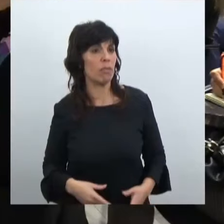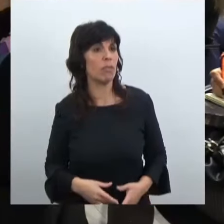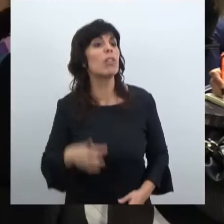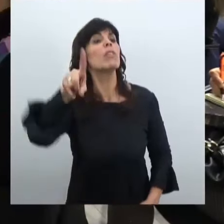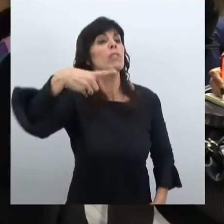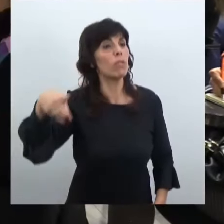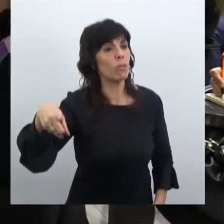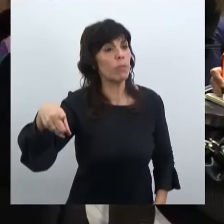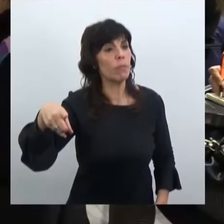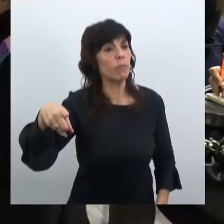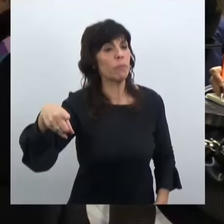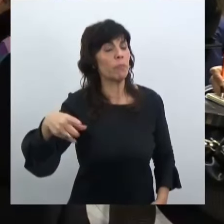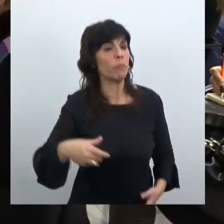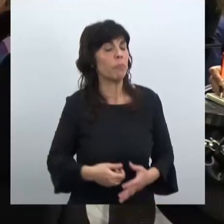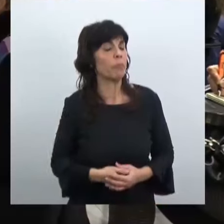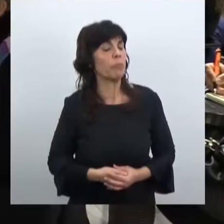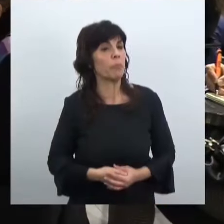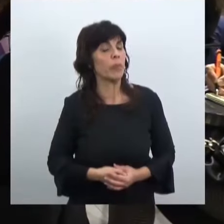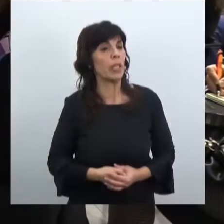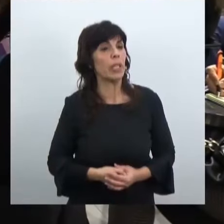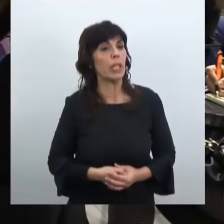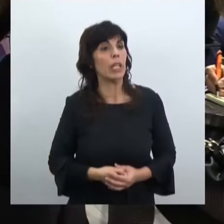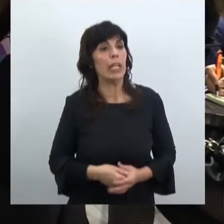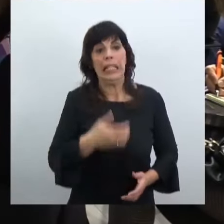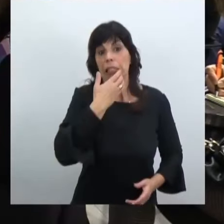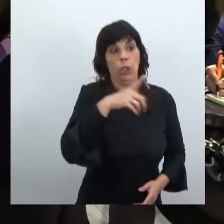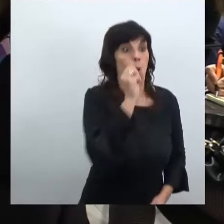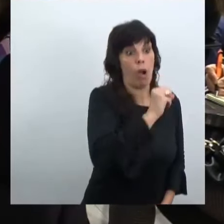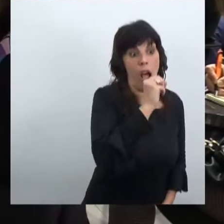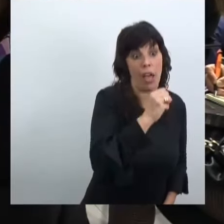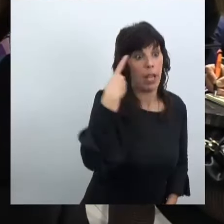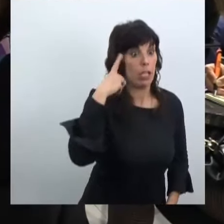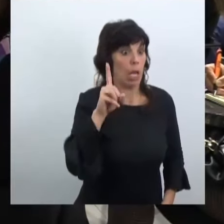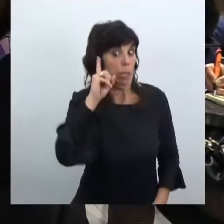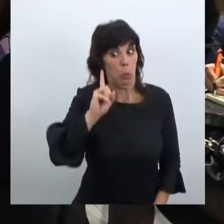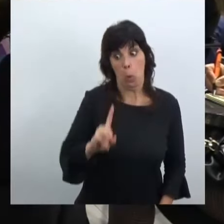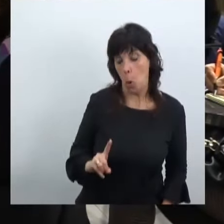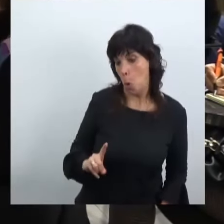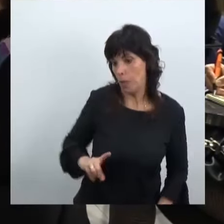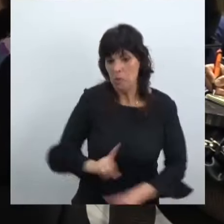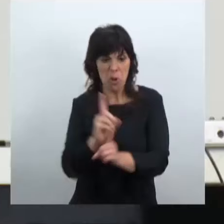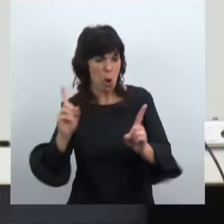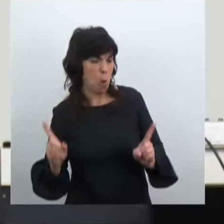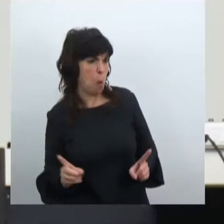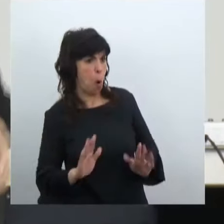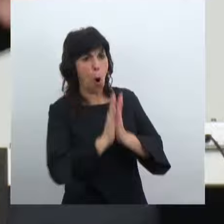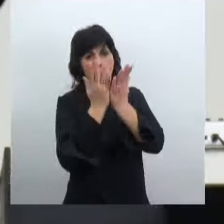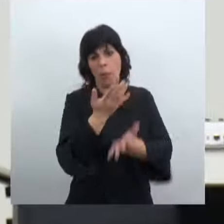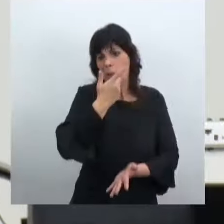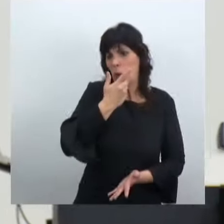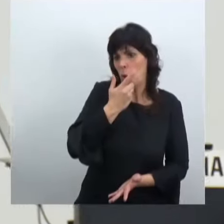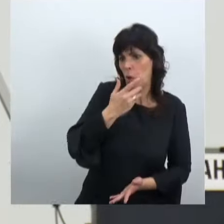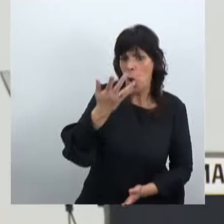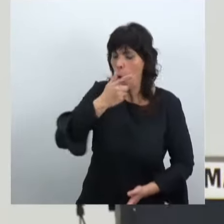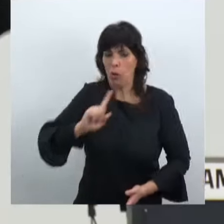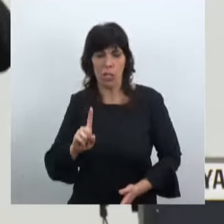¿A que sí? No importa si sabes cantar o no, no importa si sabes conocer toda la Biblia o no, pero el